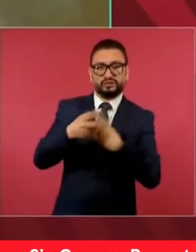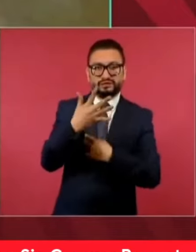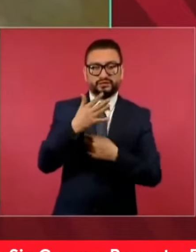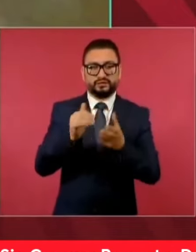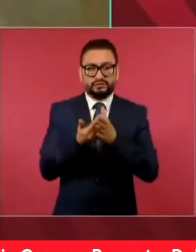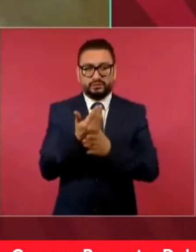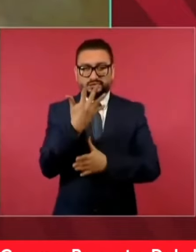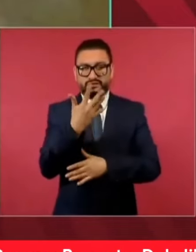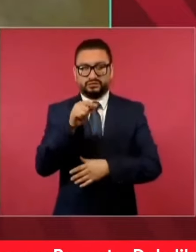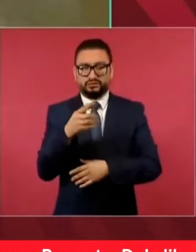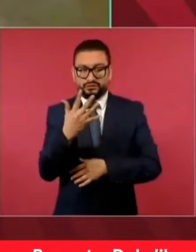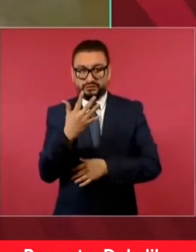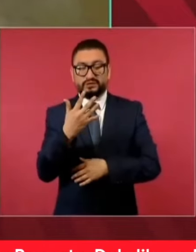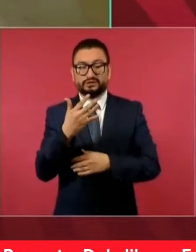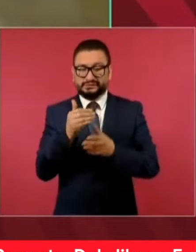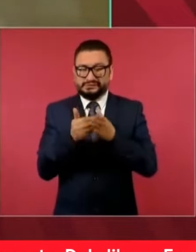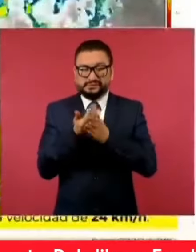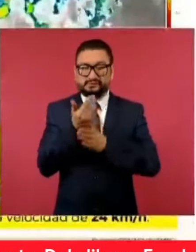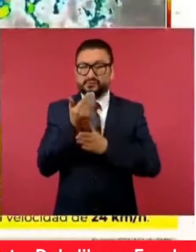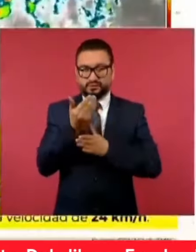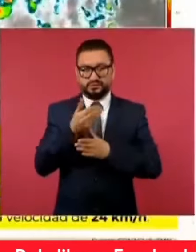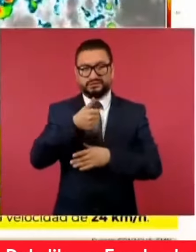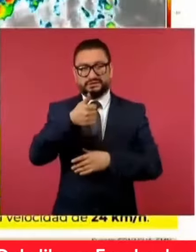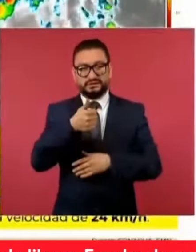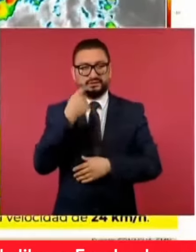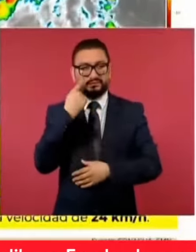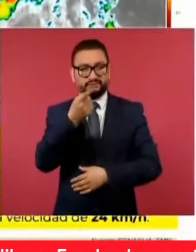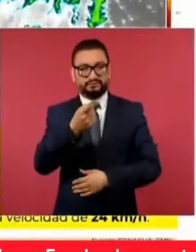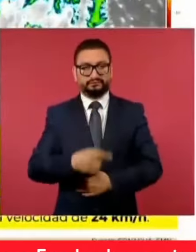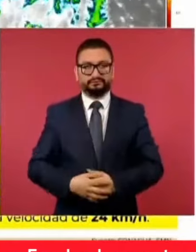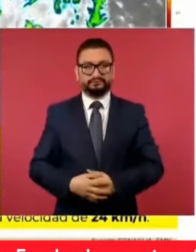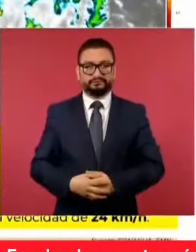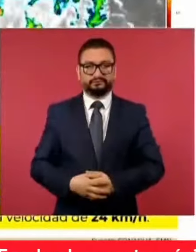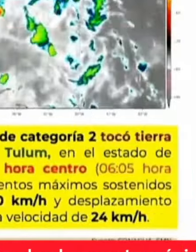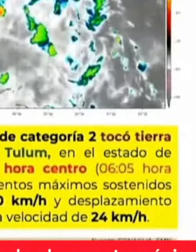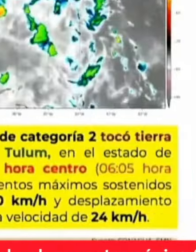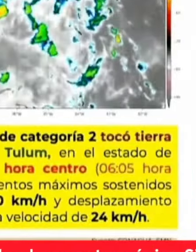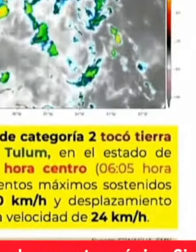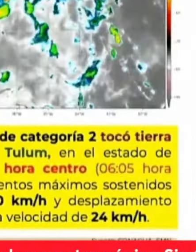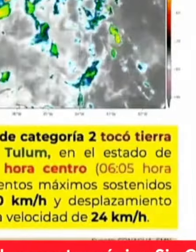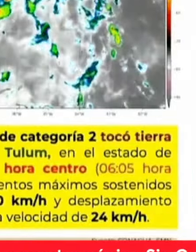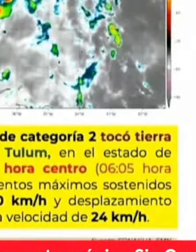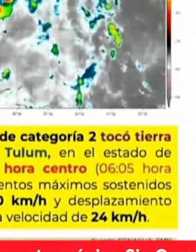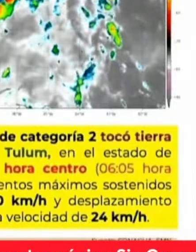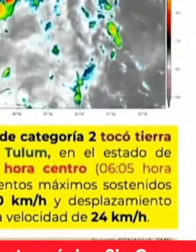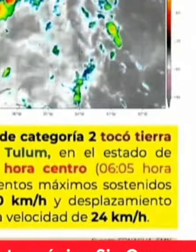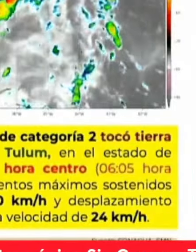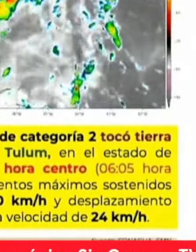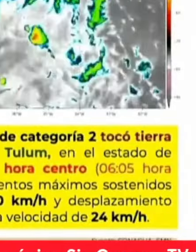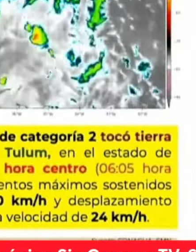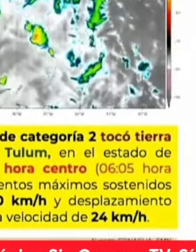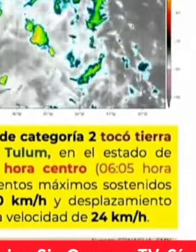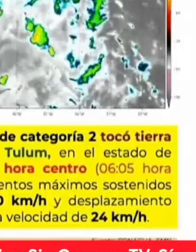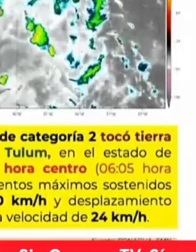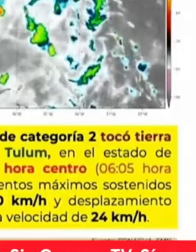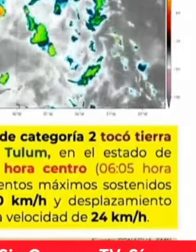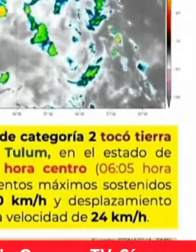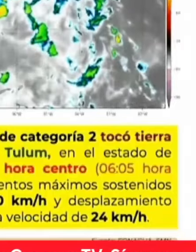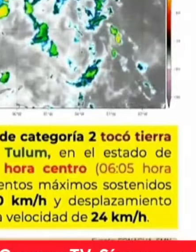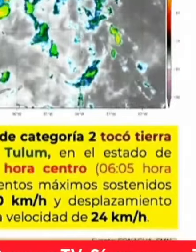5:05 hora centro, 6:00 de Quintana Roo del día de hoy, con vientos